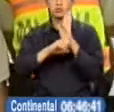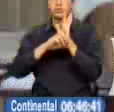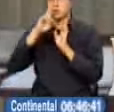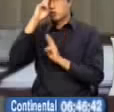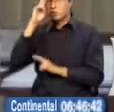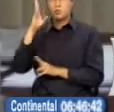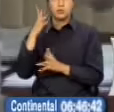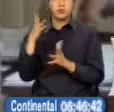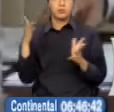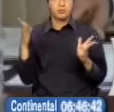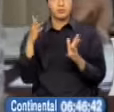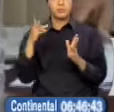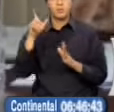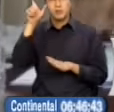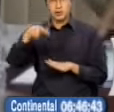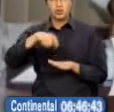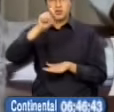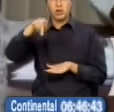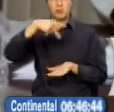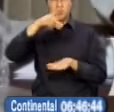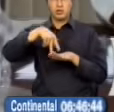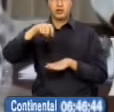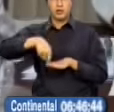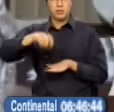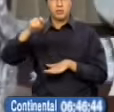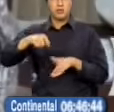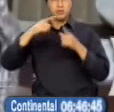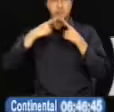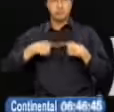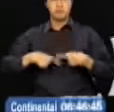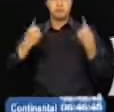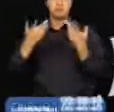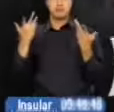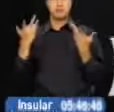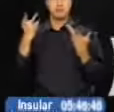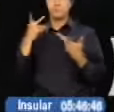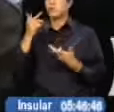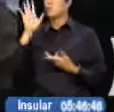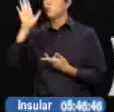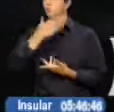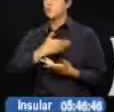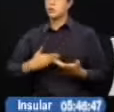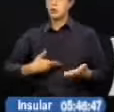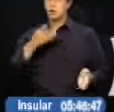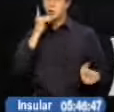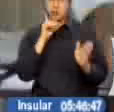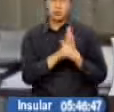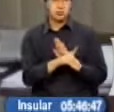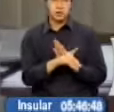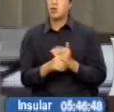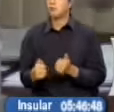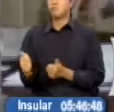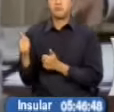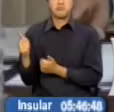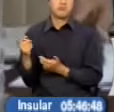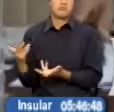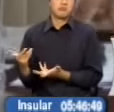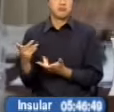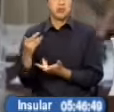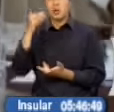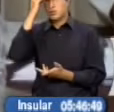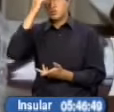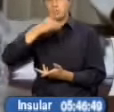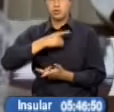a decir del jurisconsulto eduardo frank color la acción de protección estuvo fundamentada en la resolución